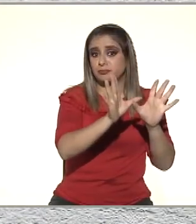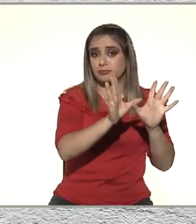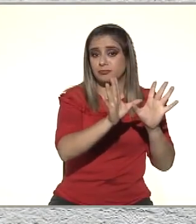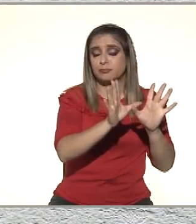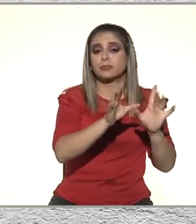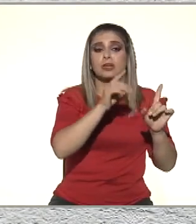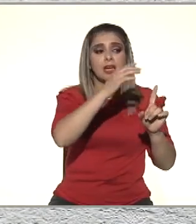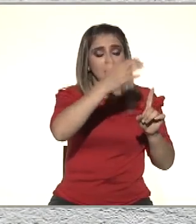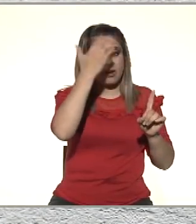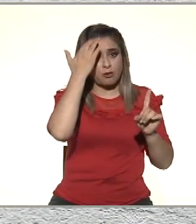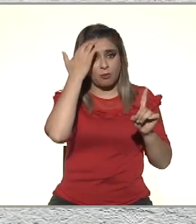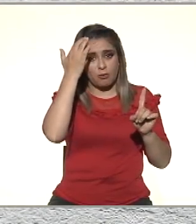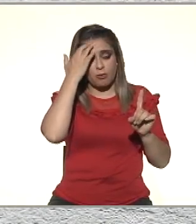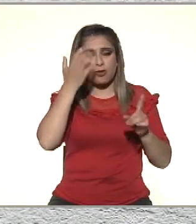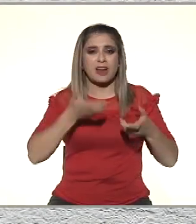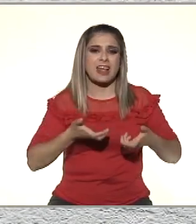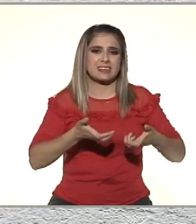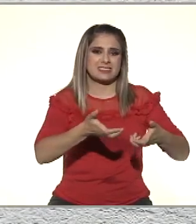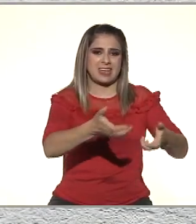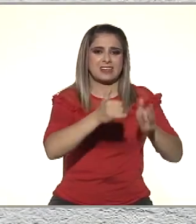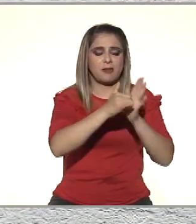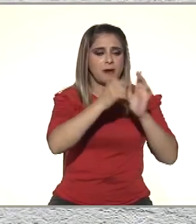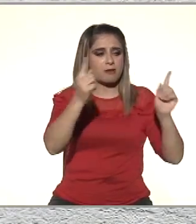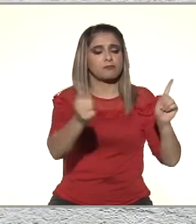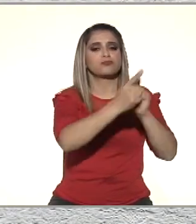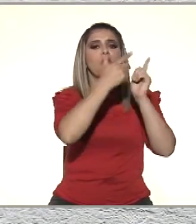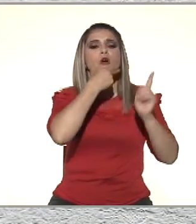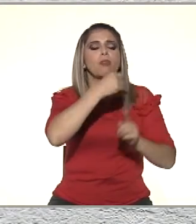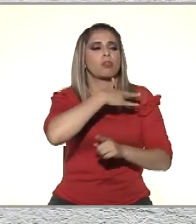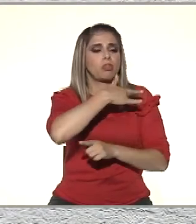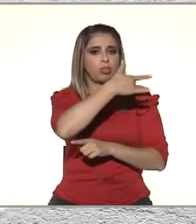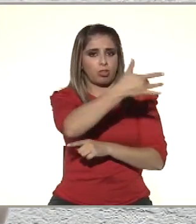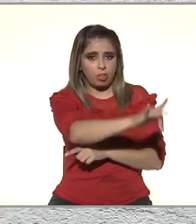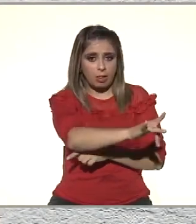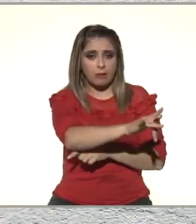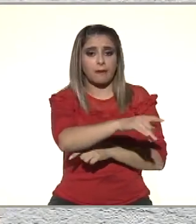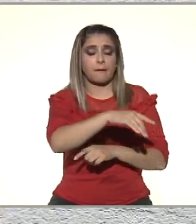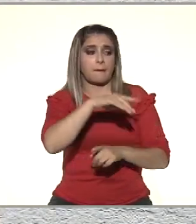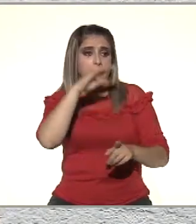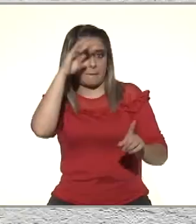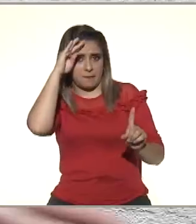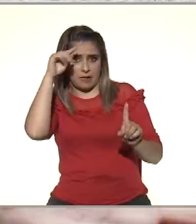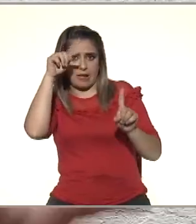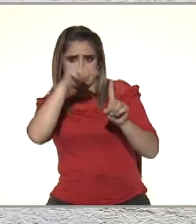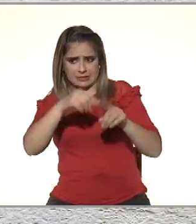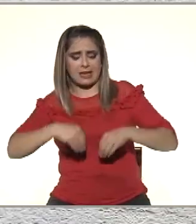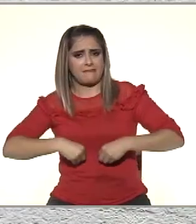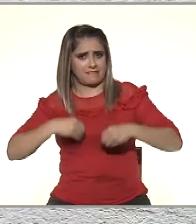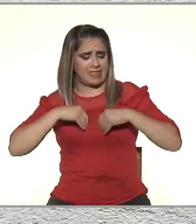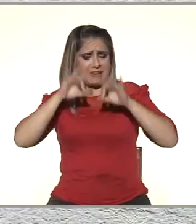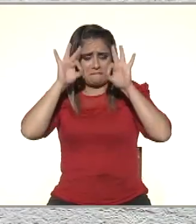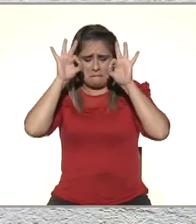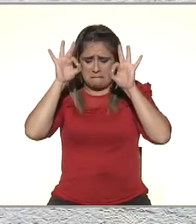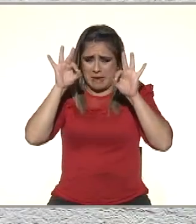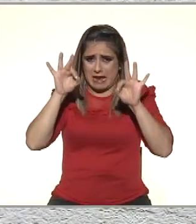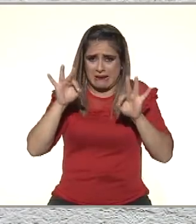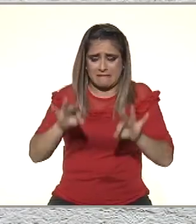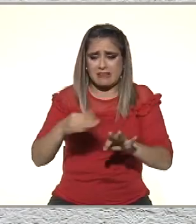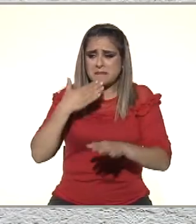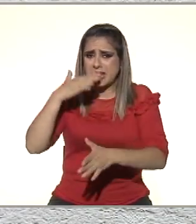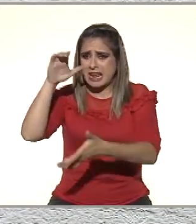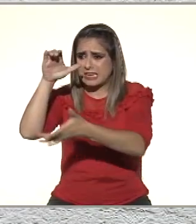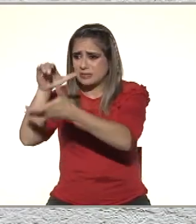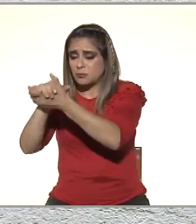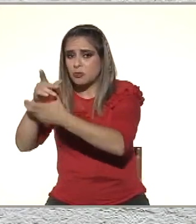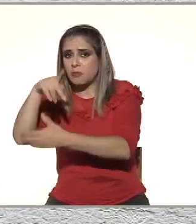de conocer a un extraño en las calles de Nueva York. De lejos pareciera que su vida es perfecta, pero su